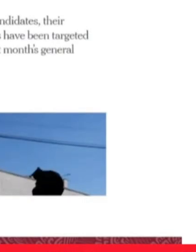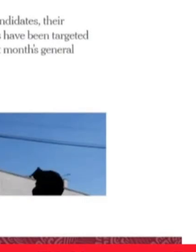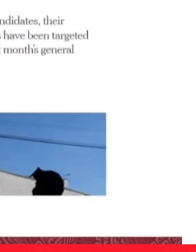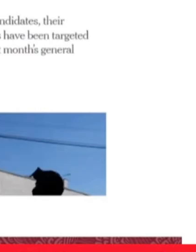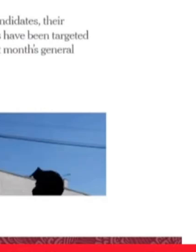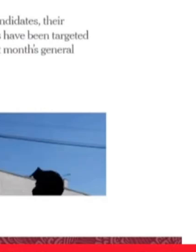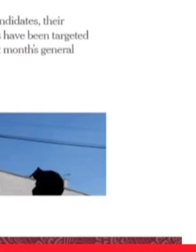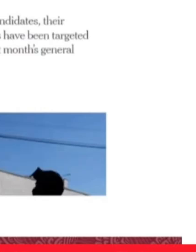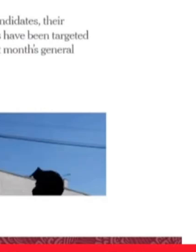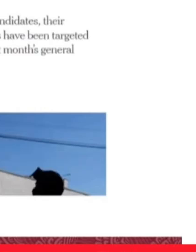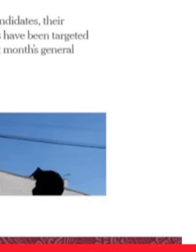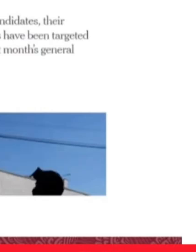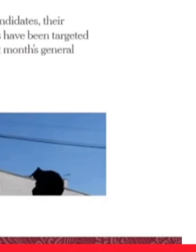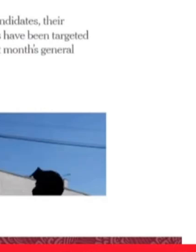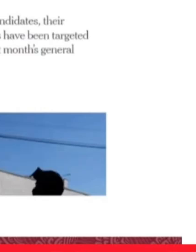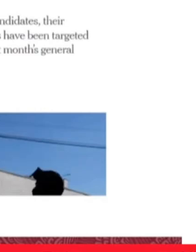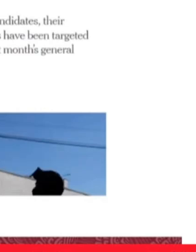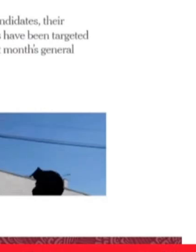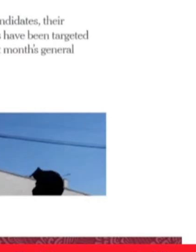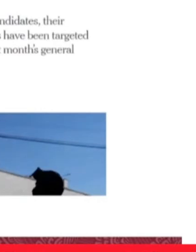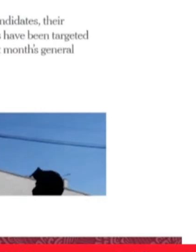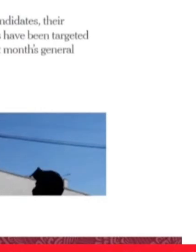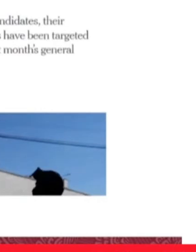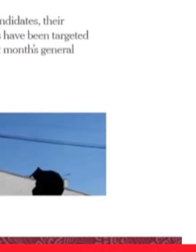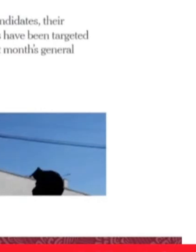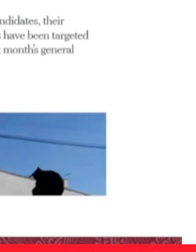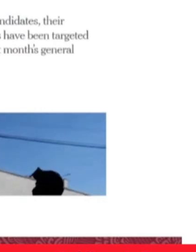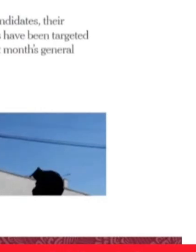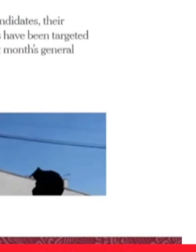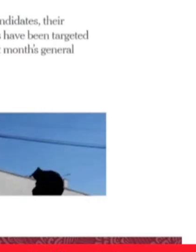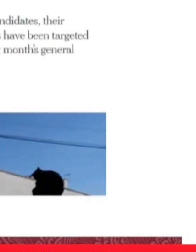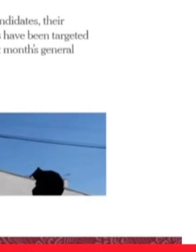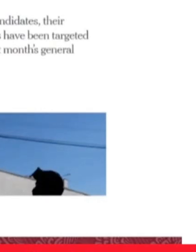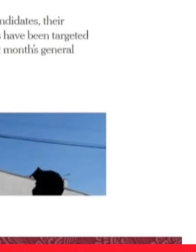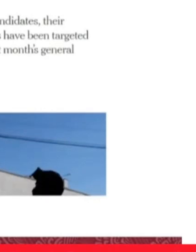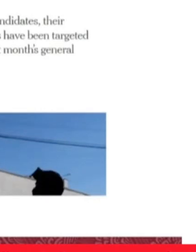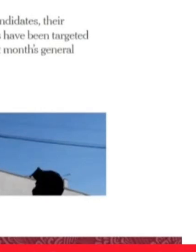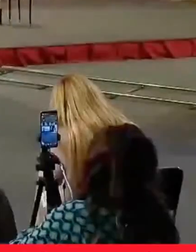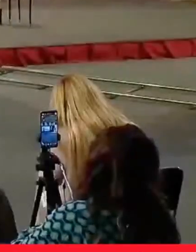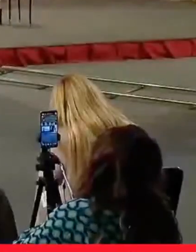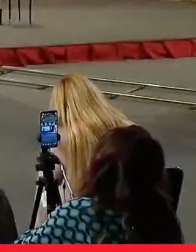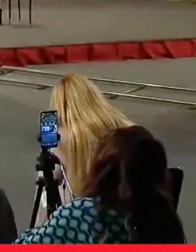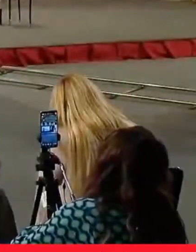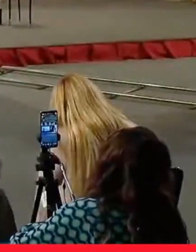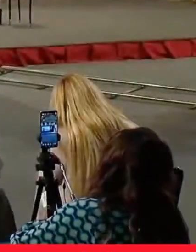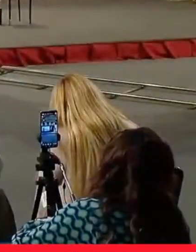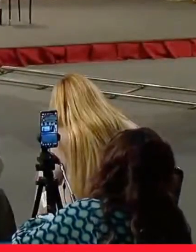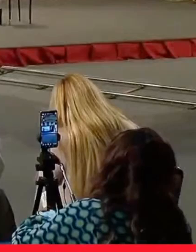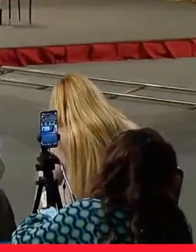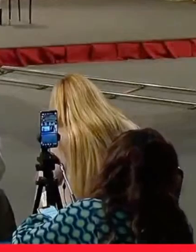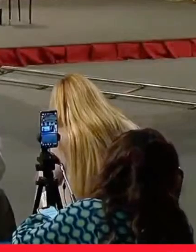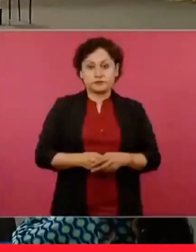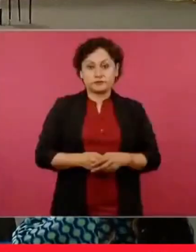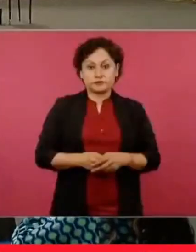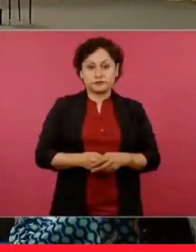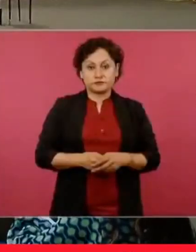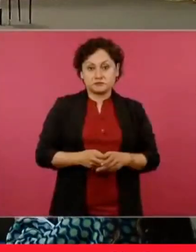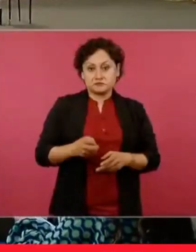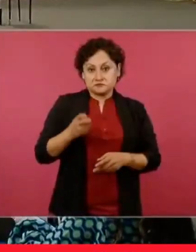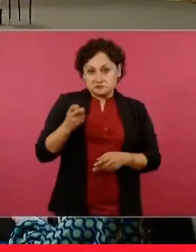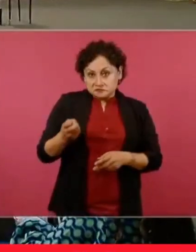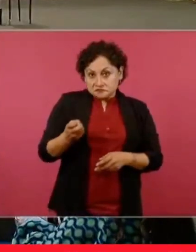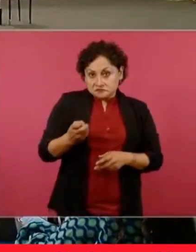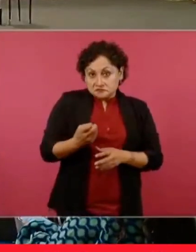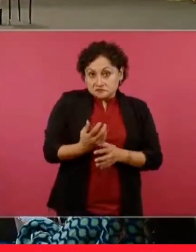lo que sea que eso signifique para ellos, dicen que la seguridad y el crimen organizado se ha vuelto tan grave que amenaza el futuro